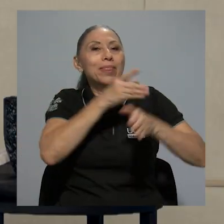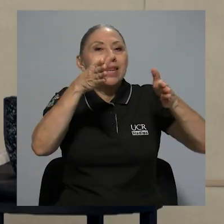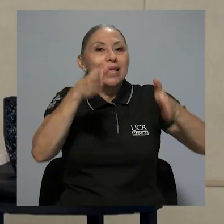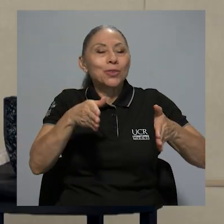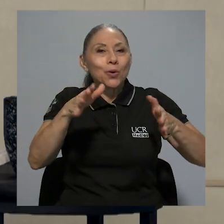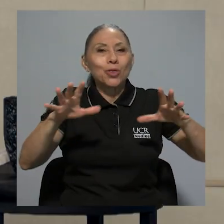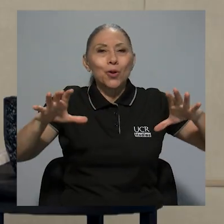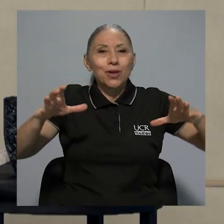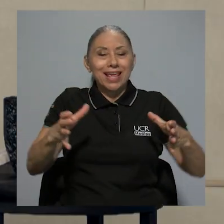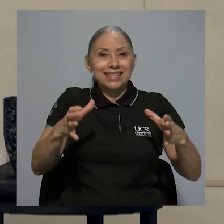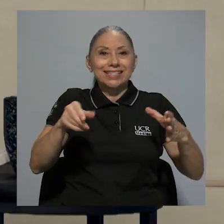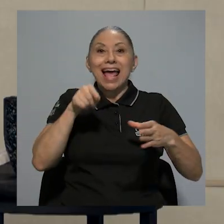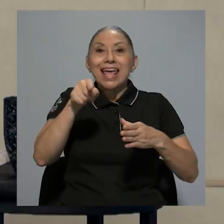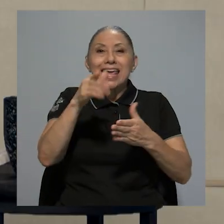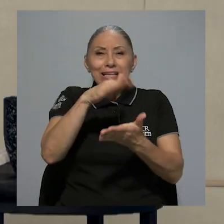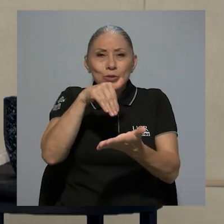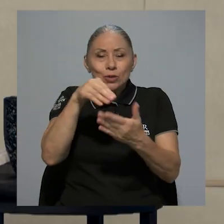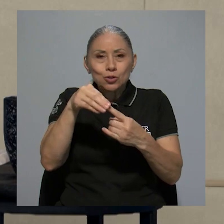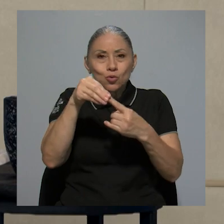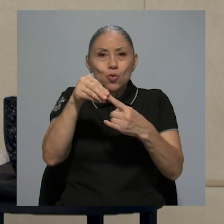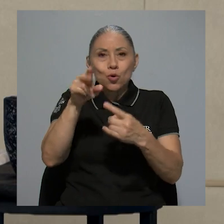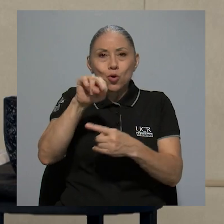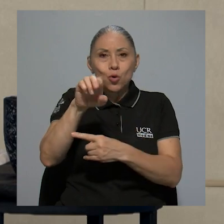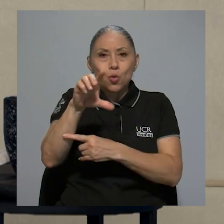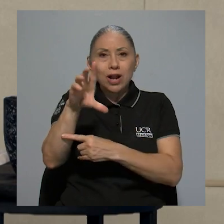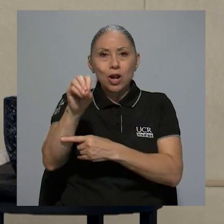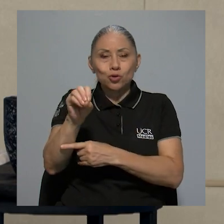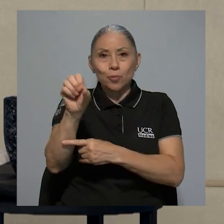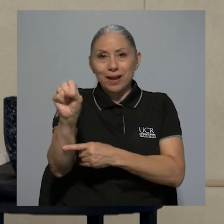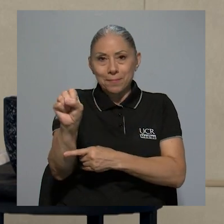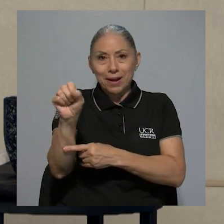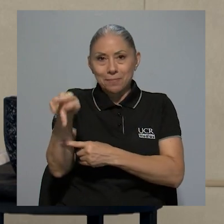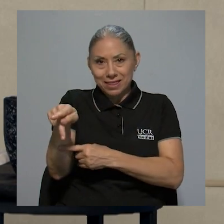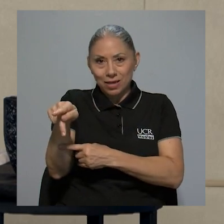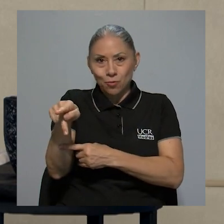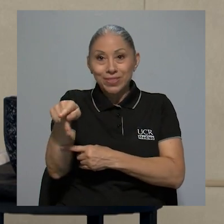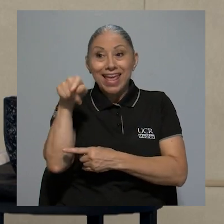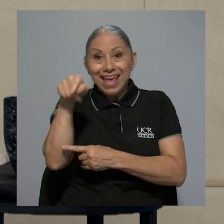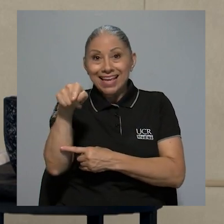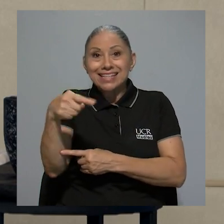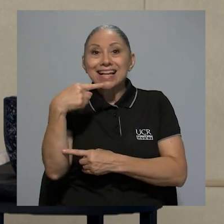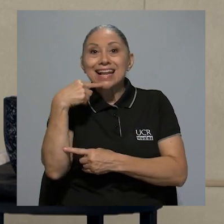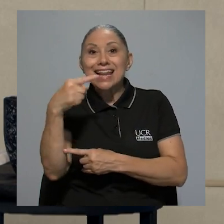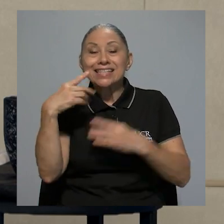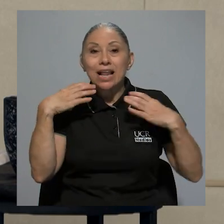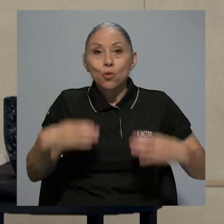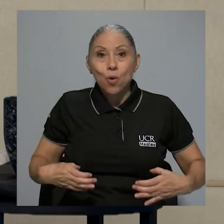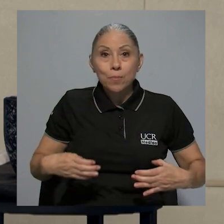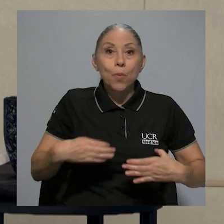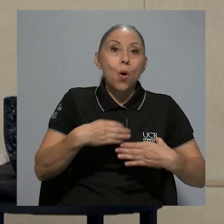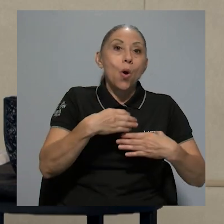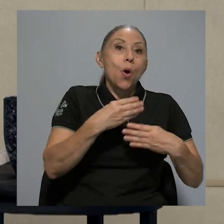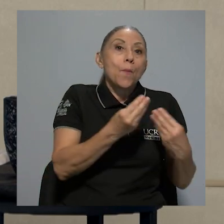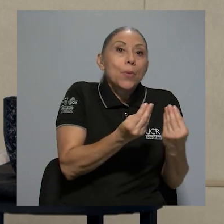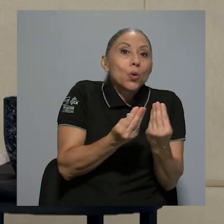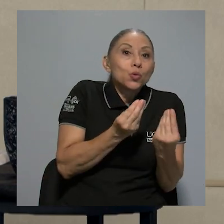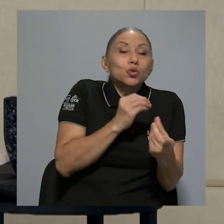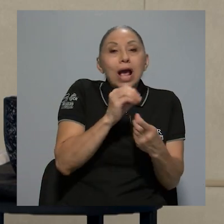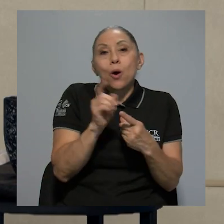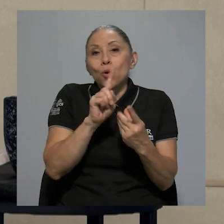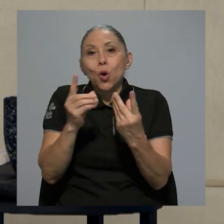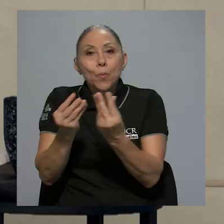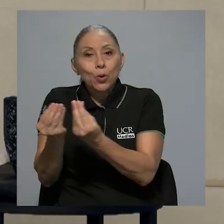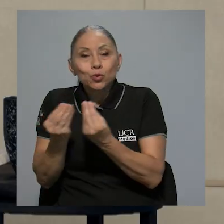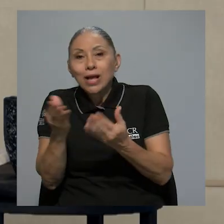el núcleo supraquiasmático, que es el que le dice al cuerpo que produzca o no produzca ciertas hormonas. Entonces básicamente